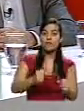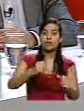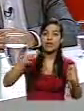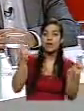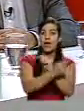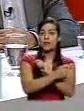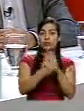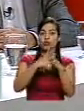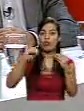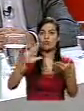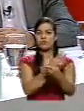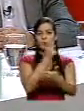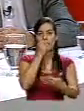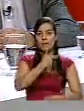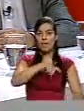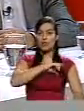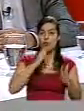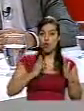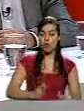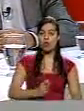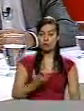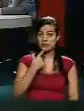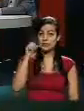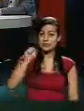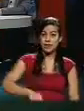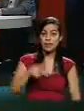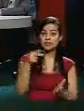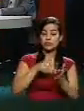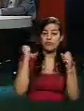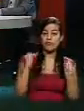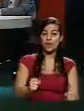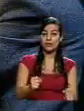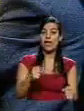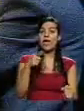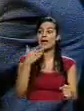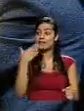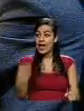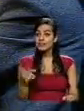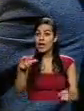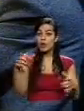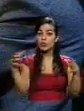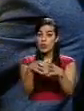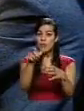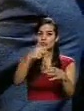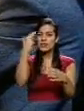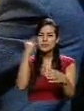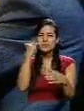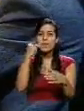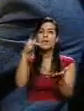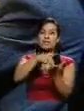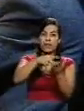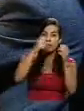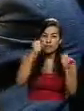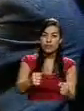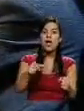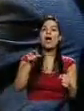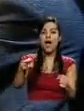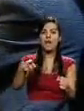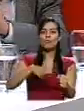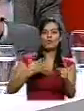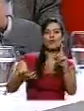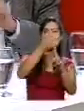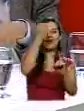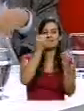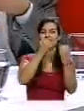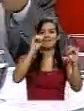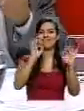que efectivamente hubo una participación activa que garantizó que se diera el 19 de abril. Es que si los pardos no